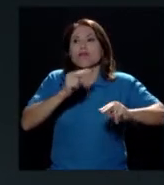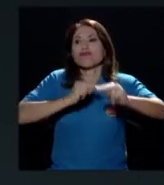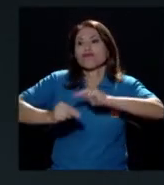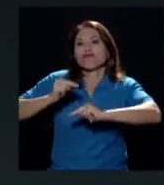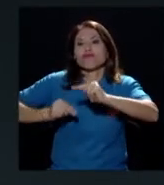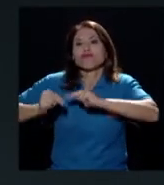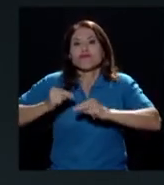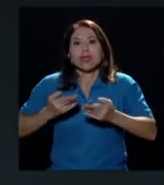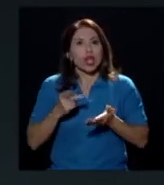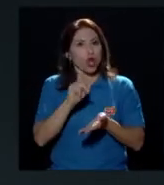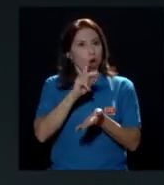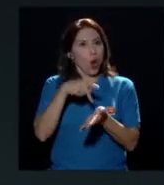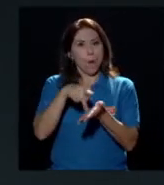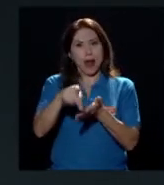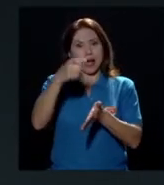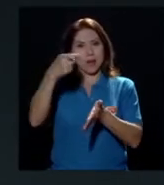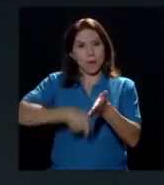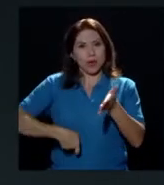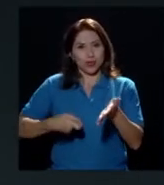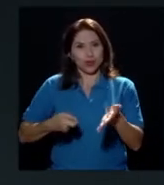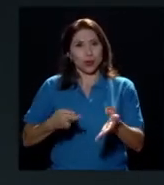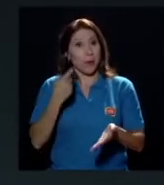Vean qué maravilla, ¿verdad? Es decir,